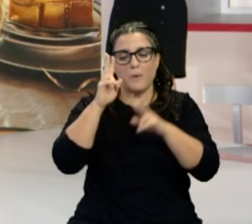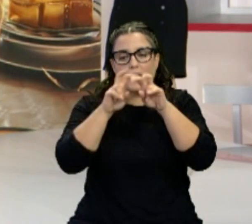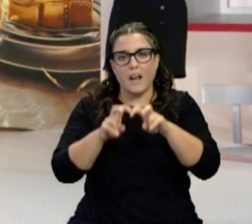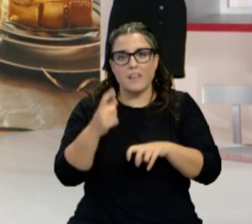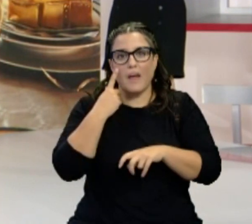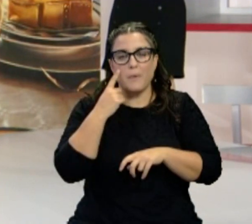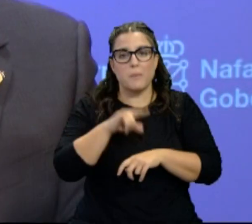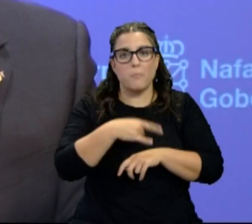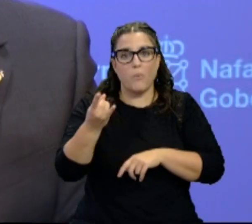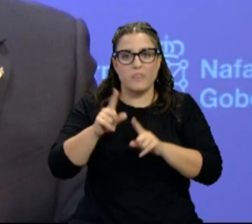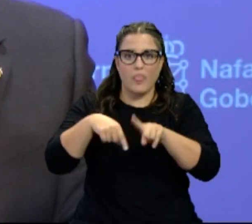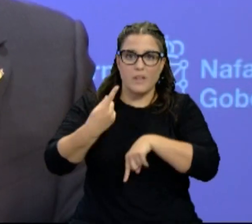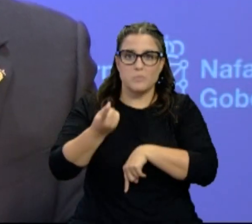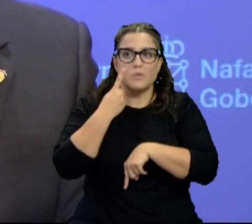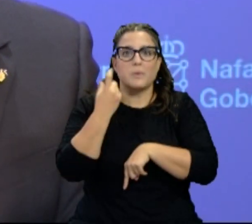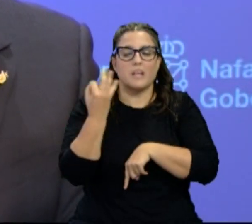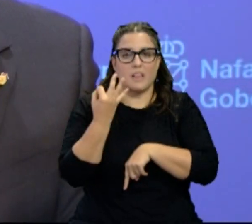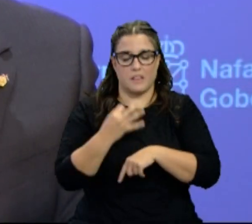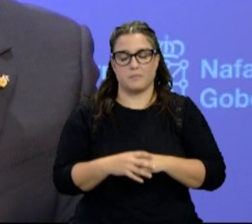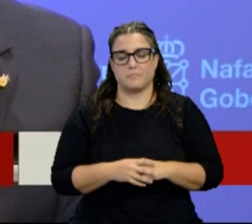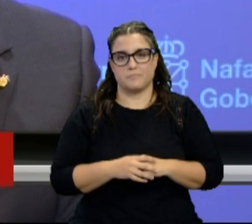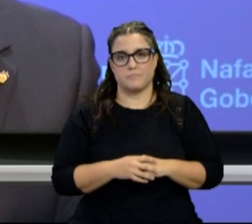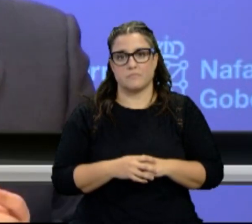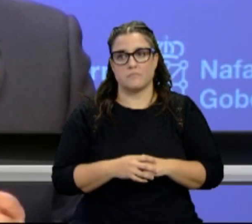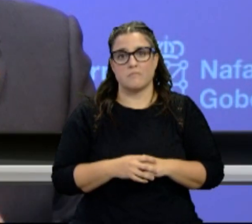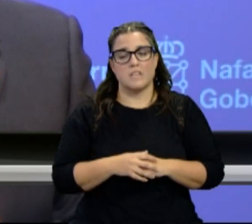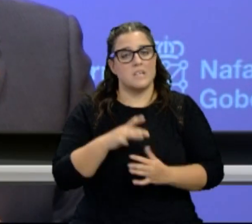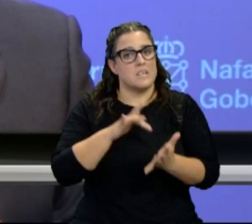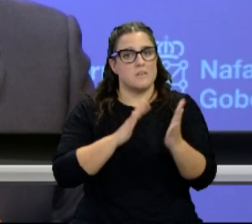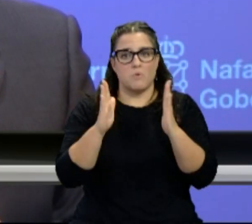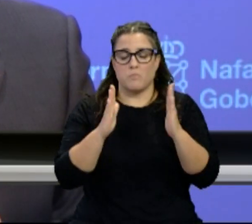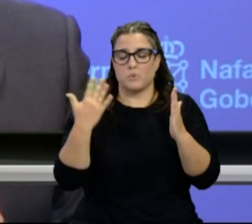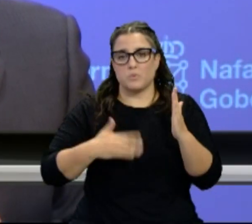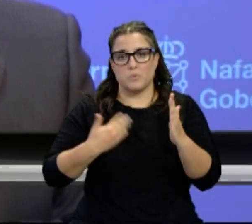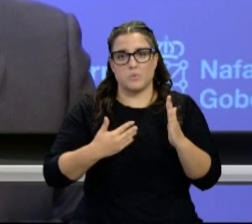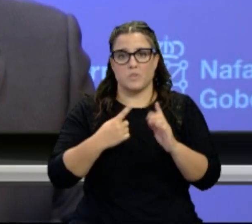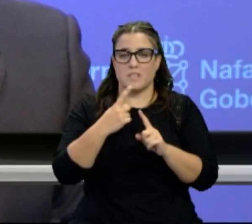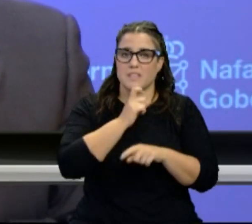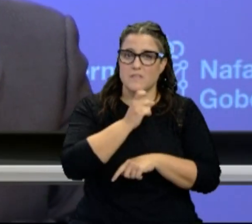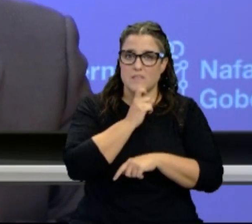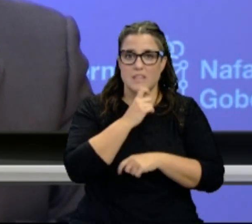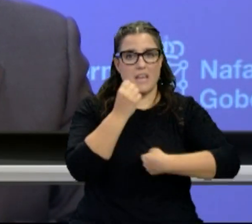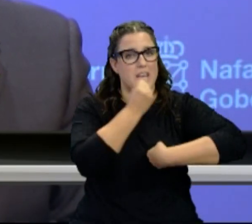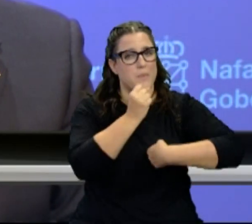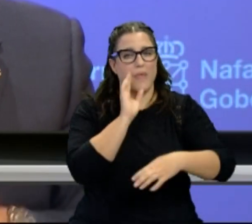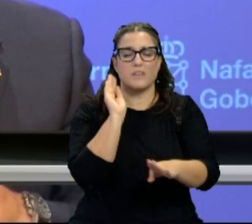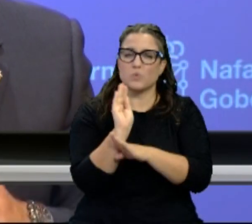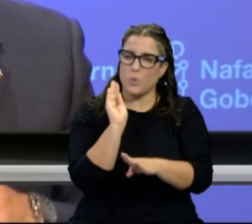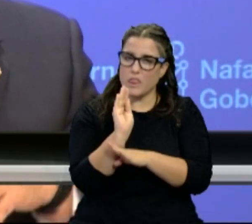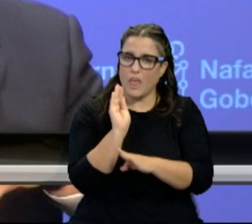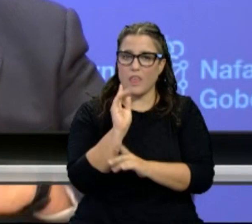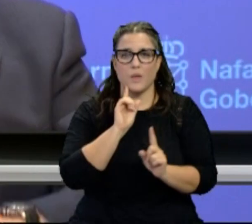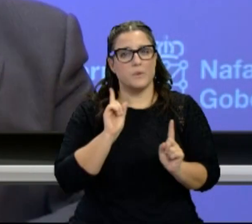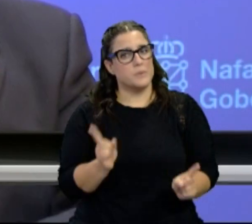foral. Son unas fechas altamente críticas, tienen que ser unas Navidades muy cuidadosas, muy preventivas